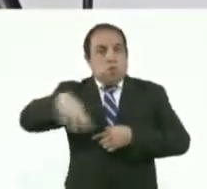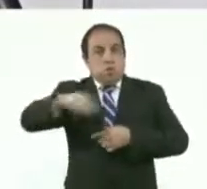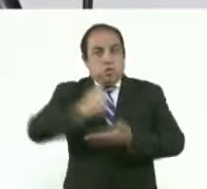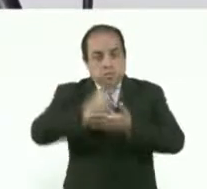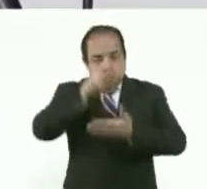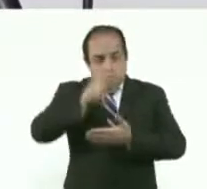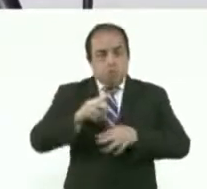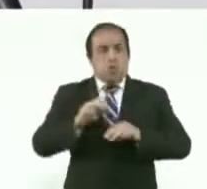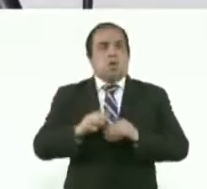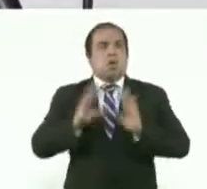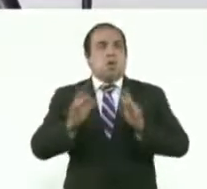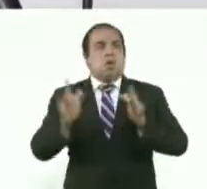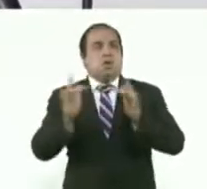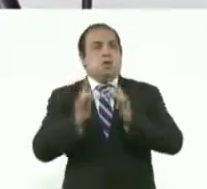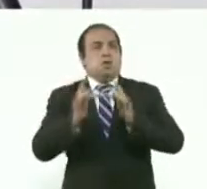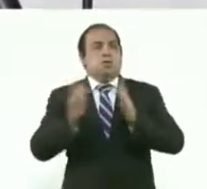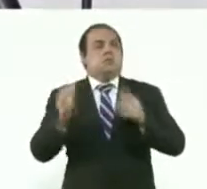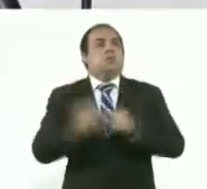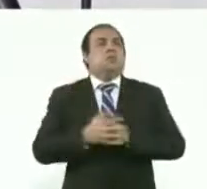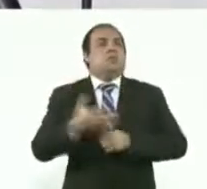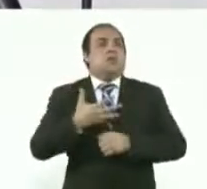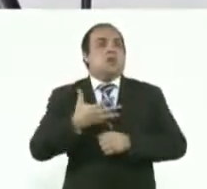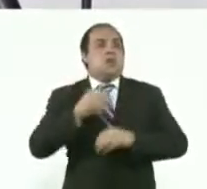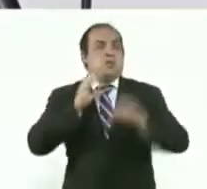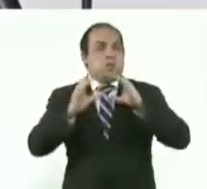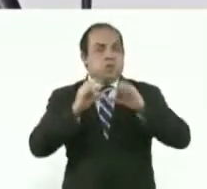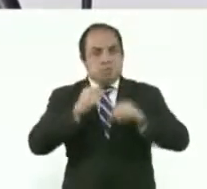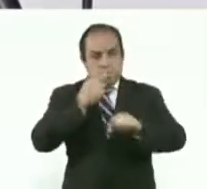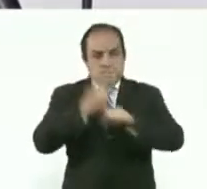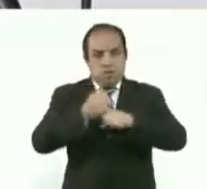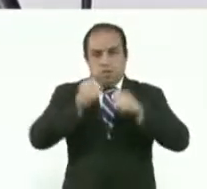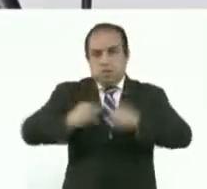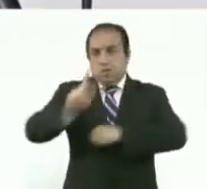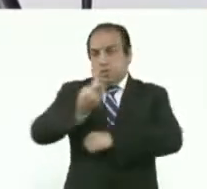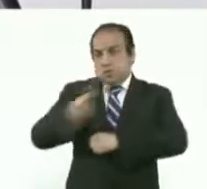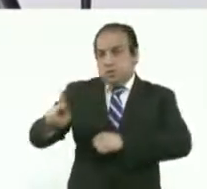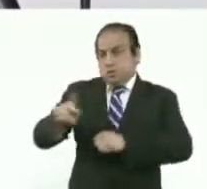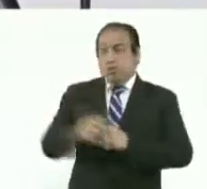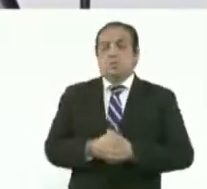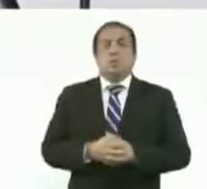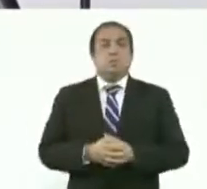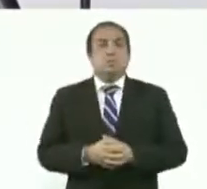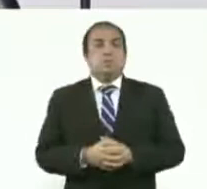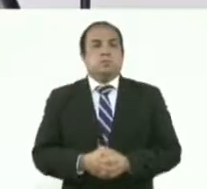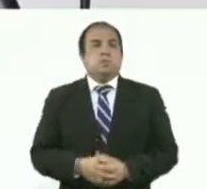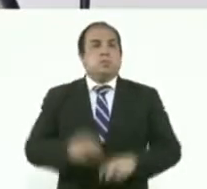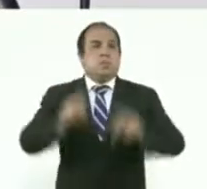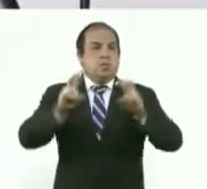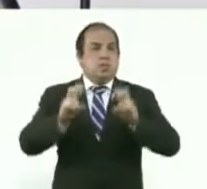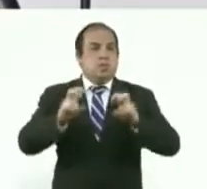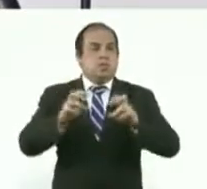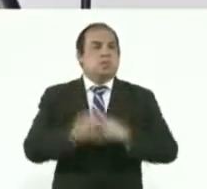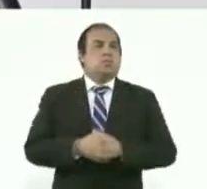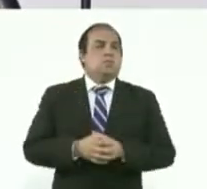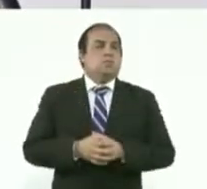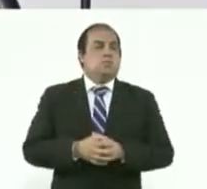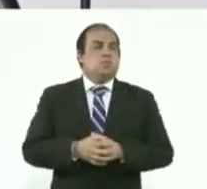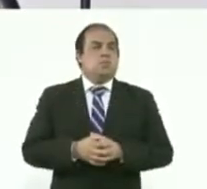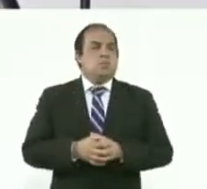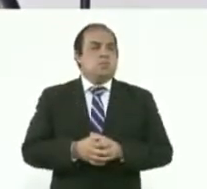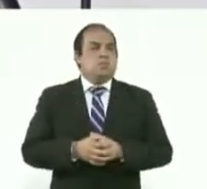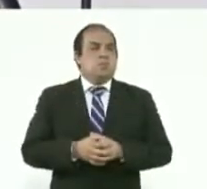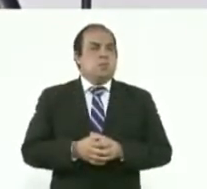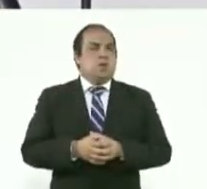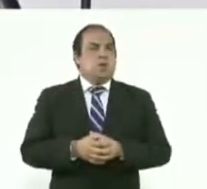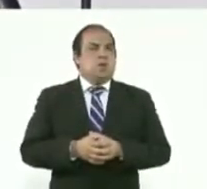habían mantenido comunicación con el secretario de Seguridad Ciudadana al respecto sobre el tema. Saber qué